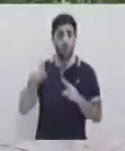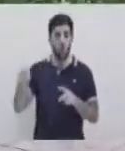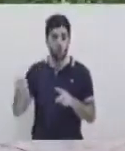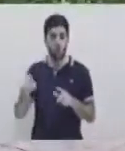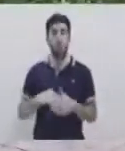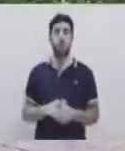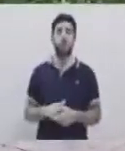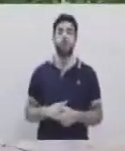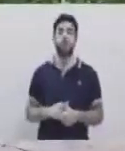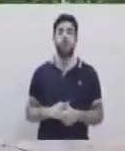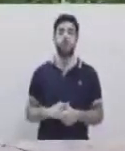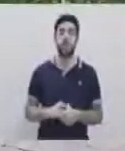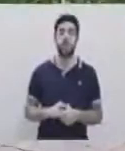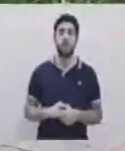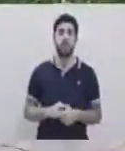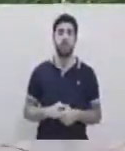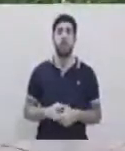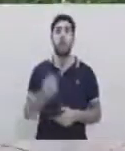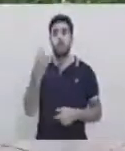Amarillo.